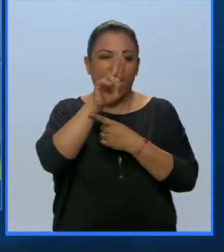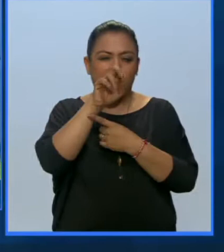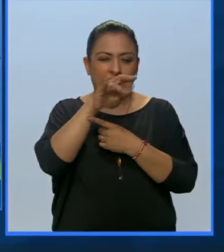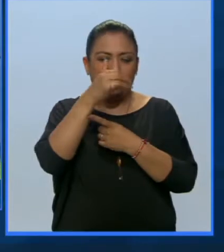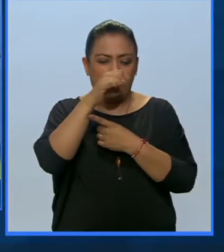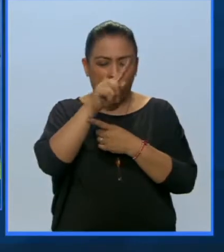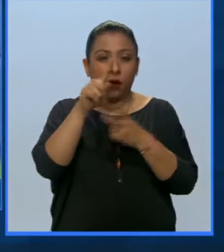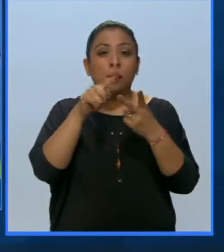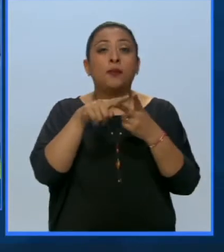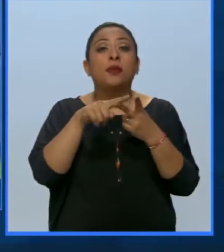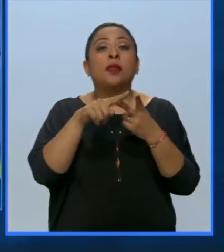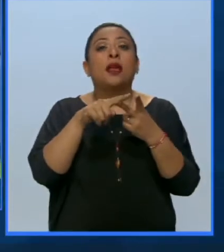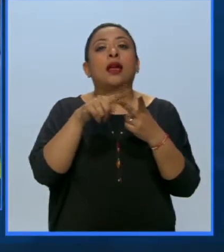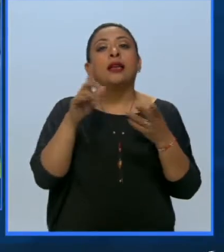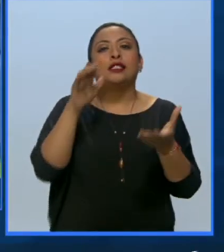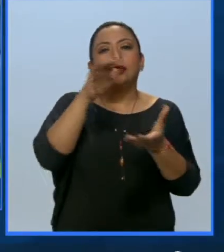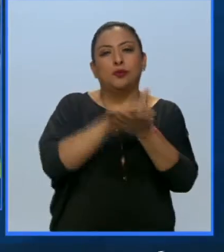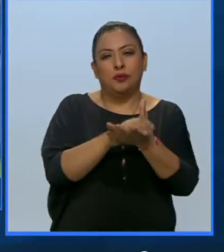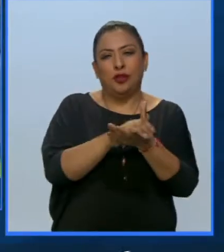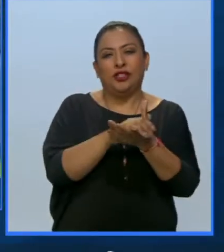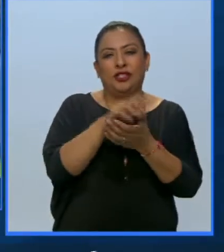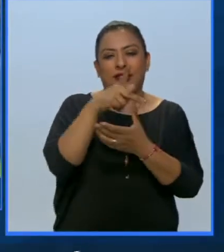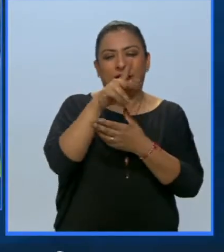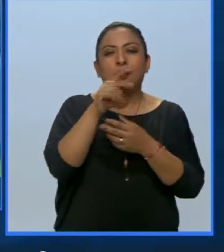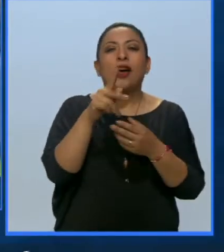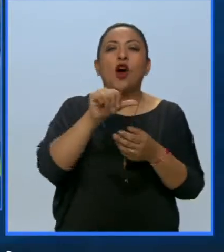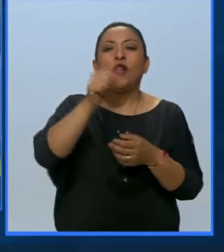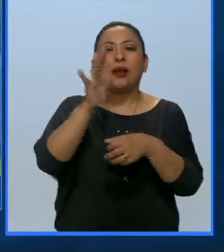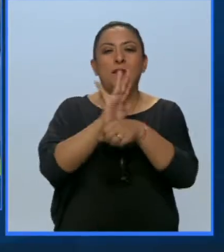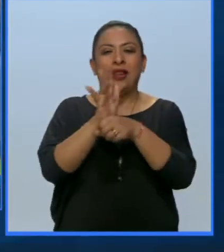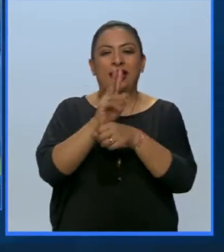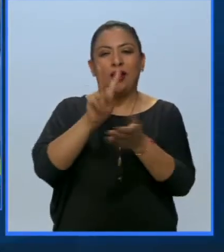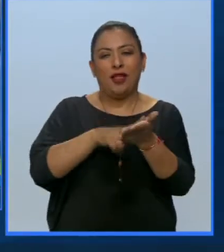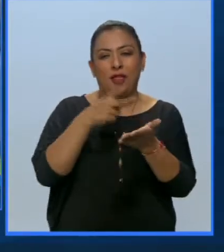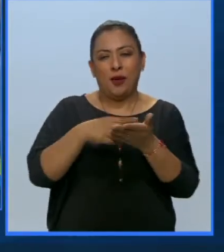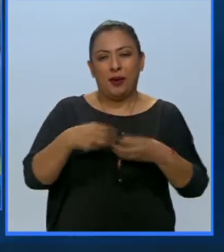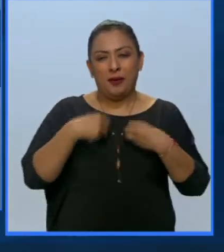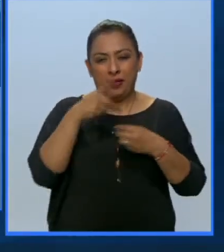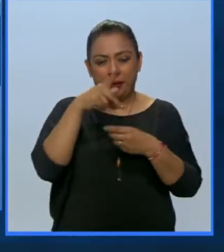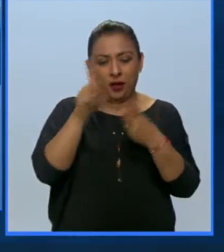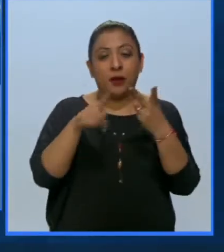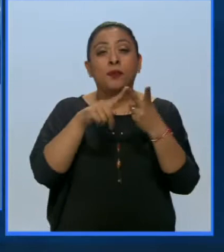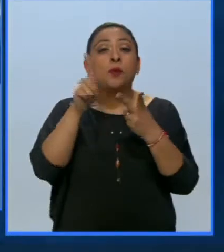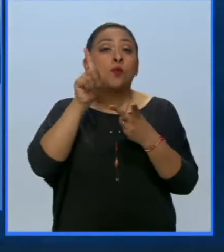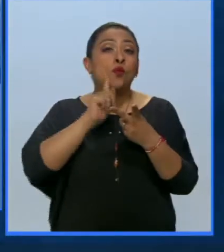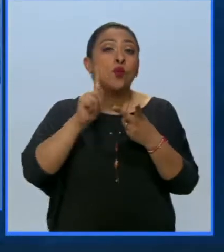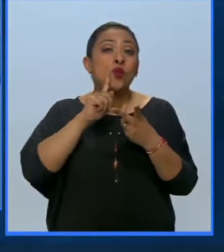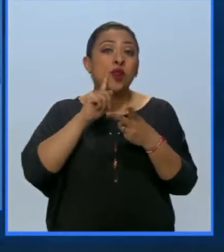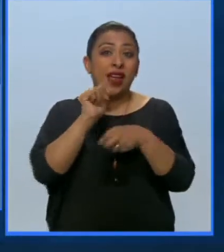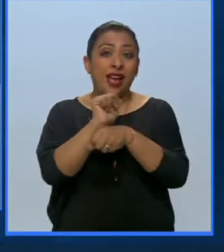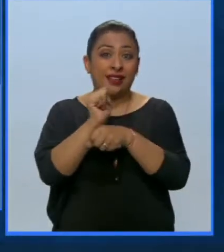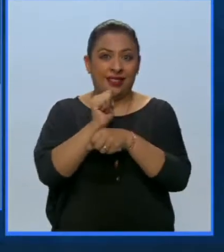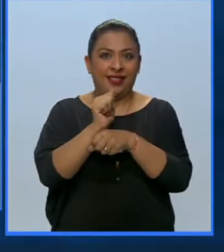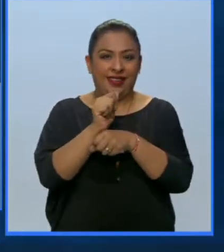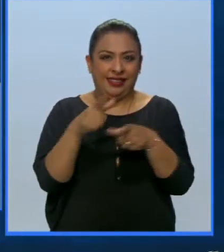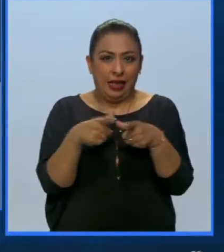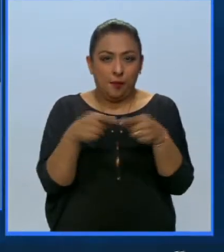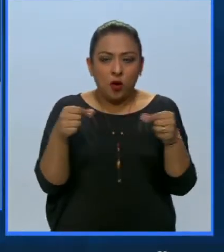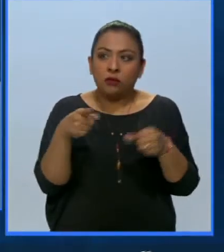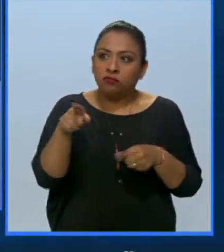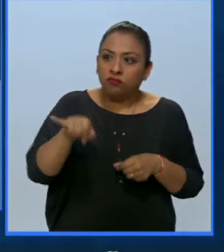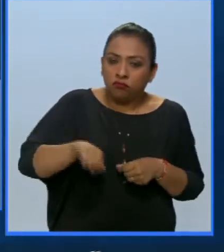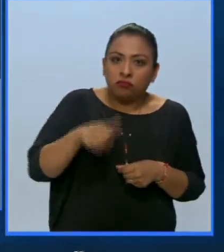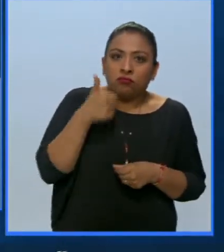es esta musa de Kieslowski, que salió en La doble vida de Verónica o en Rojo. Está Kaori Momoi, que es una actriz japonesa que, siendo japonesa, se